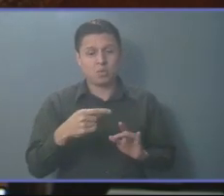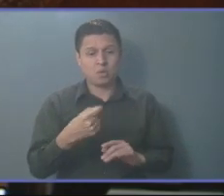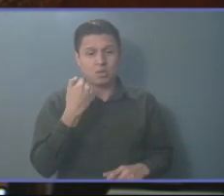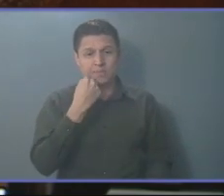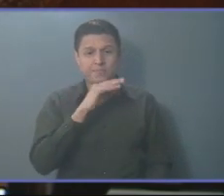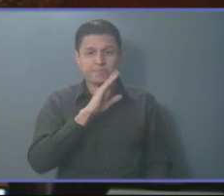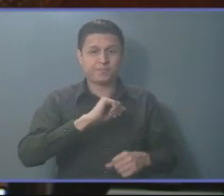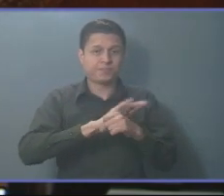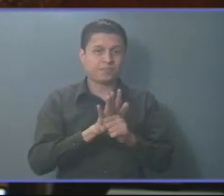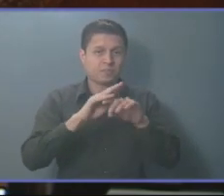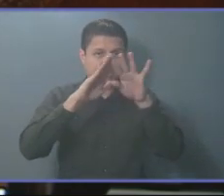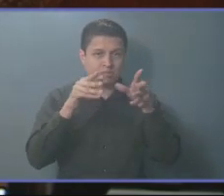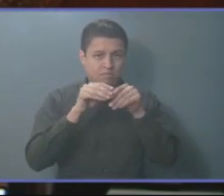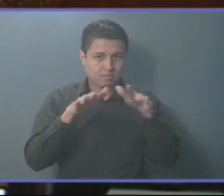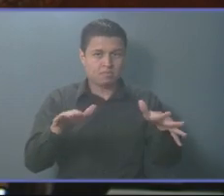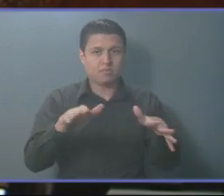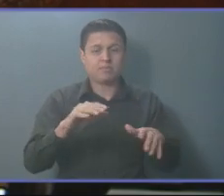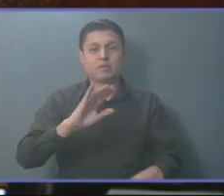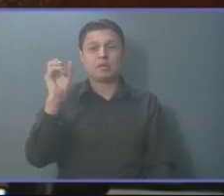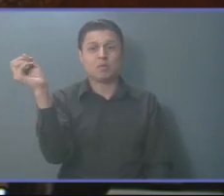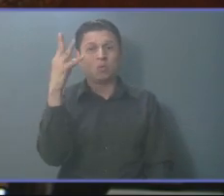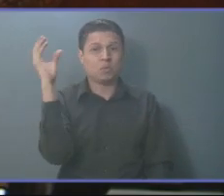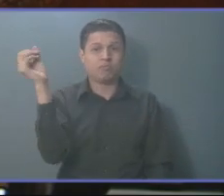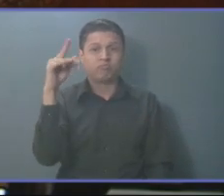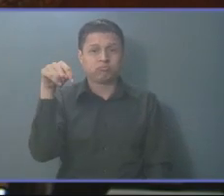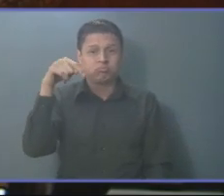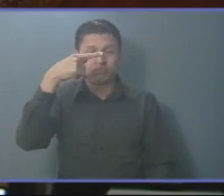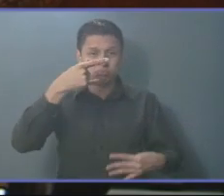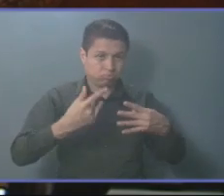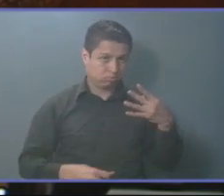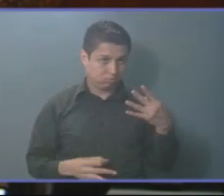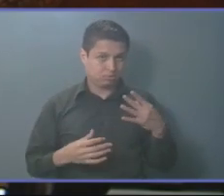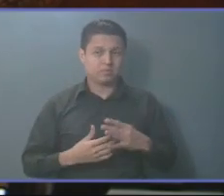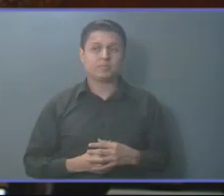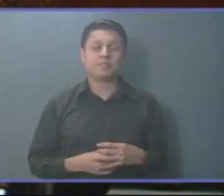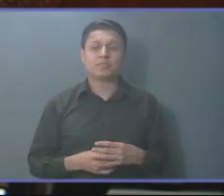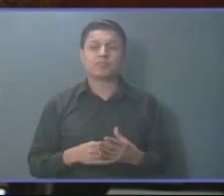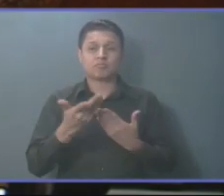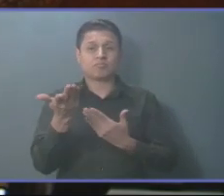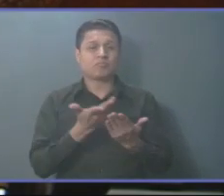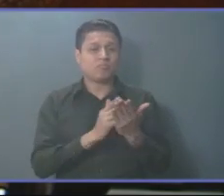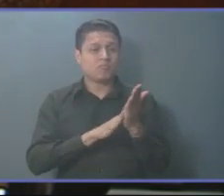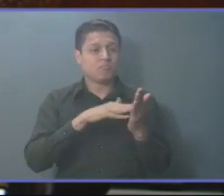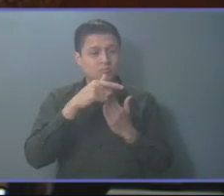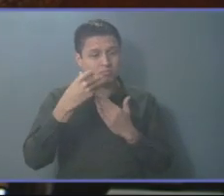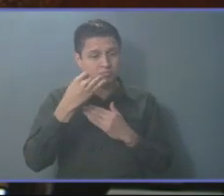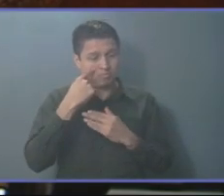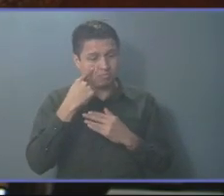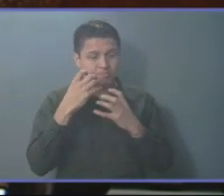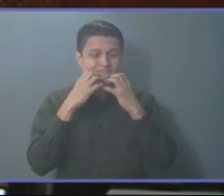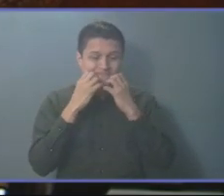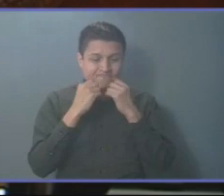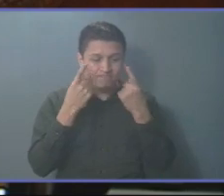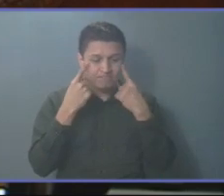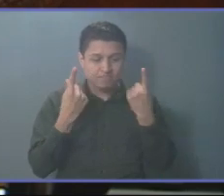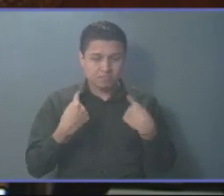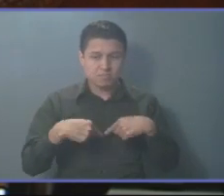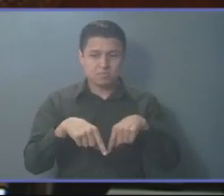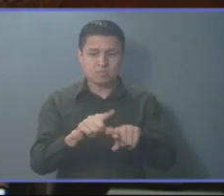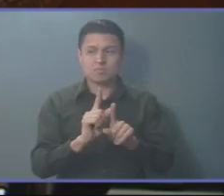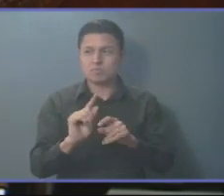las fases relacionadas en el artículo 26 de esta ley, los programas de gestión de prevención de riesgos